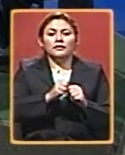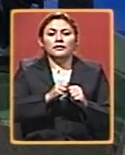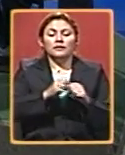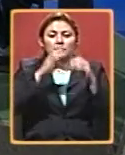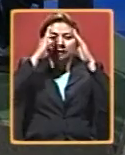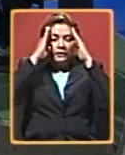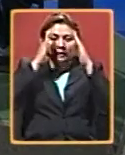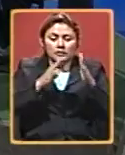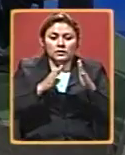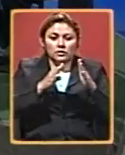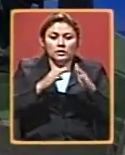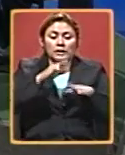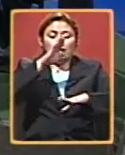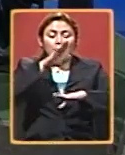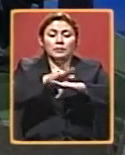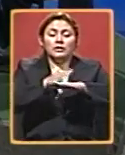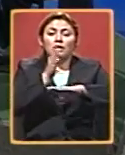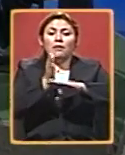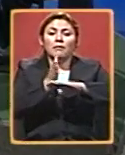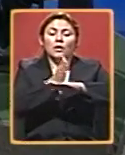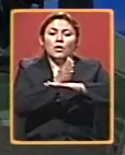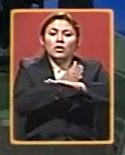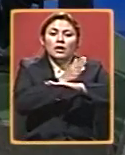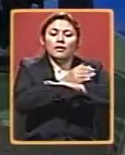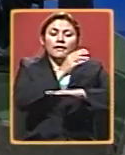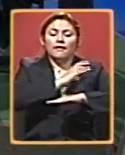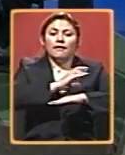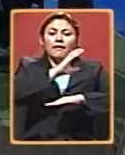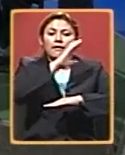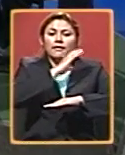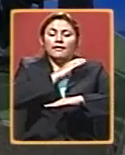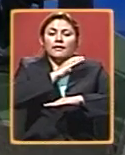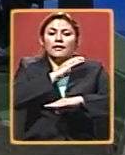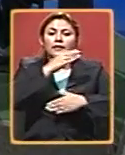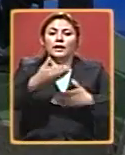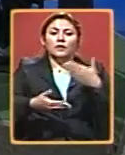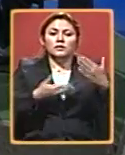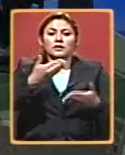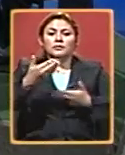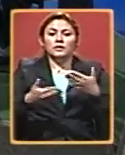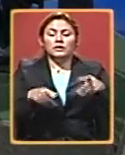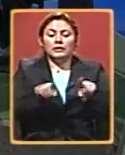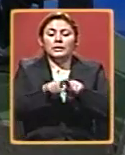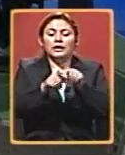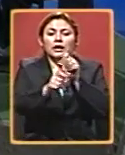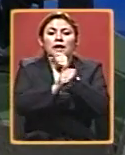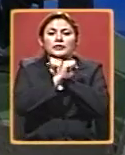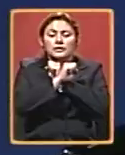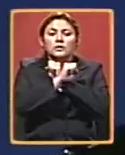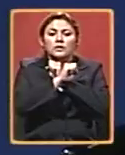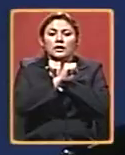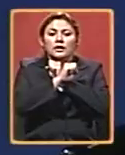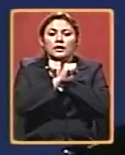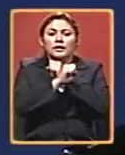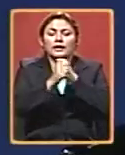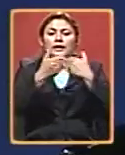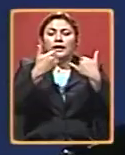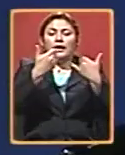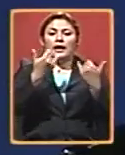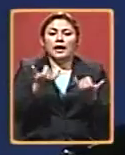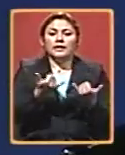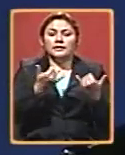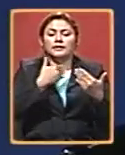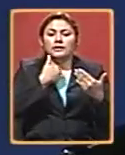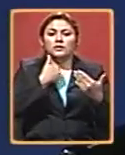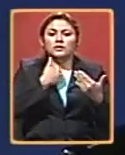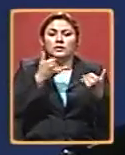que le permitan mejorar la calidad de los servicios y asegurar eficiencia, equidad y sostenibilidad en los